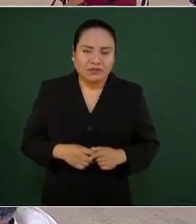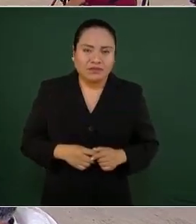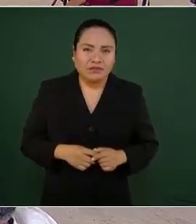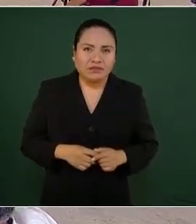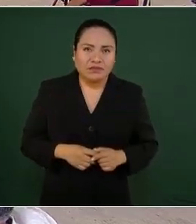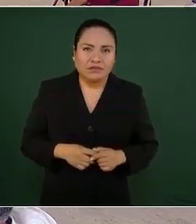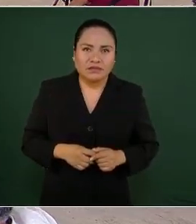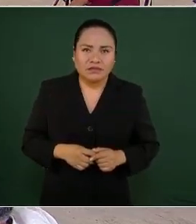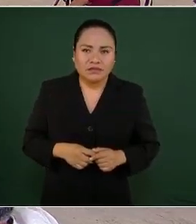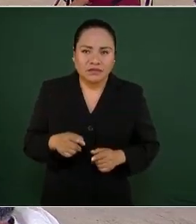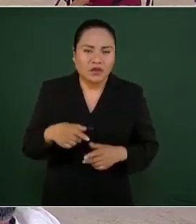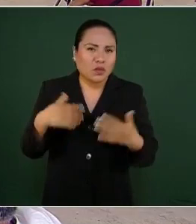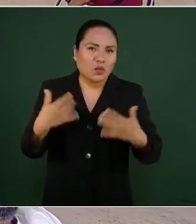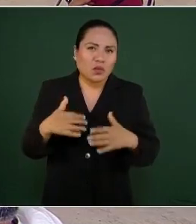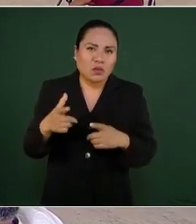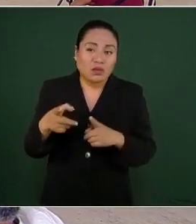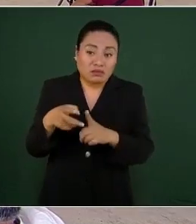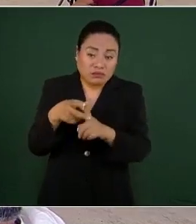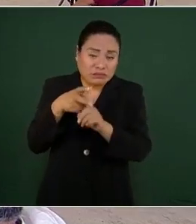fue secuestrado